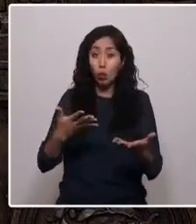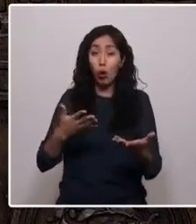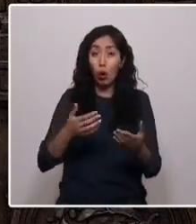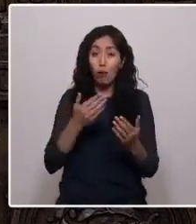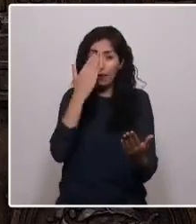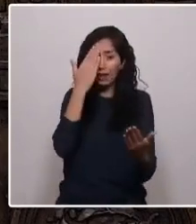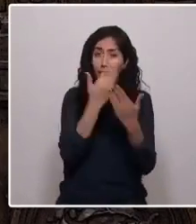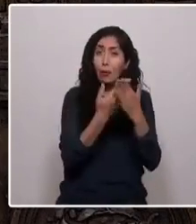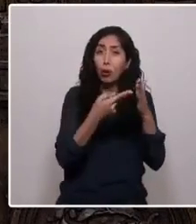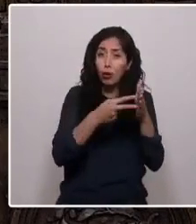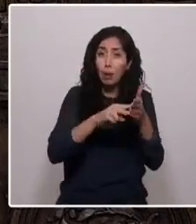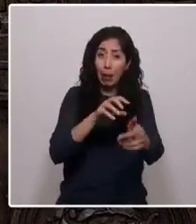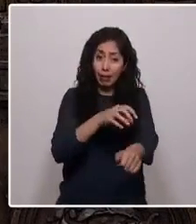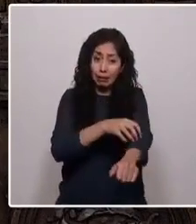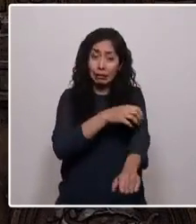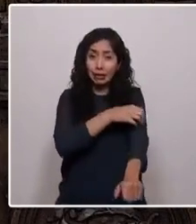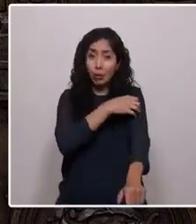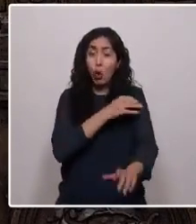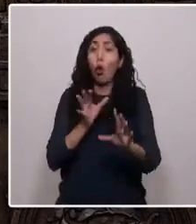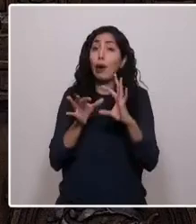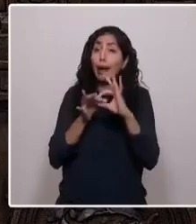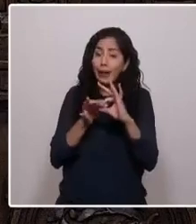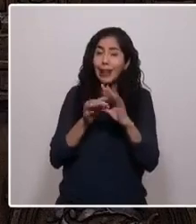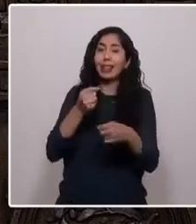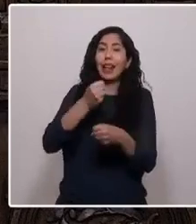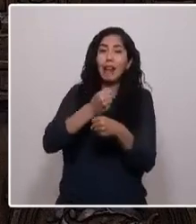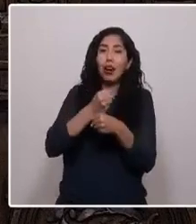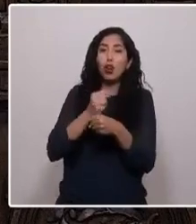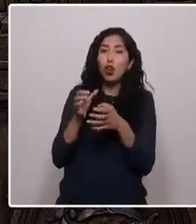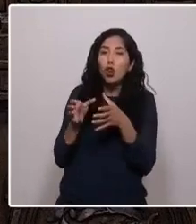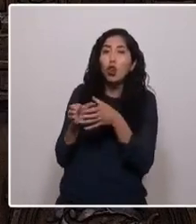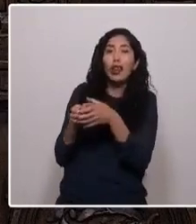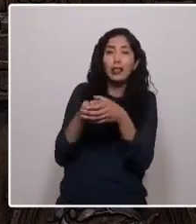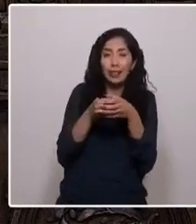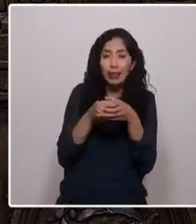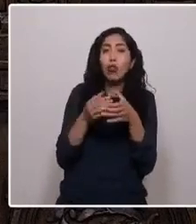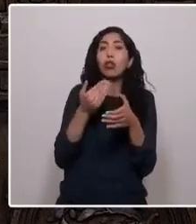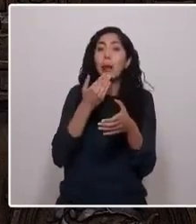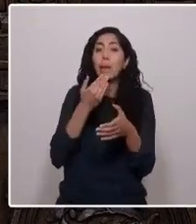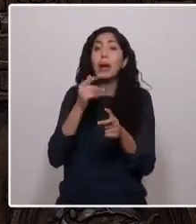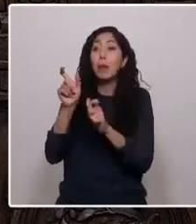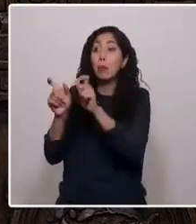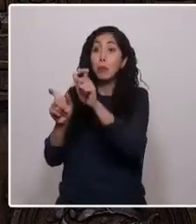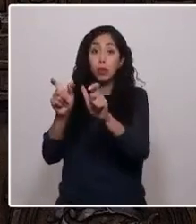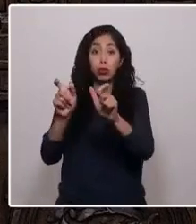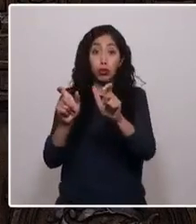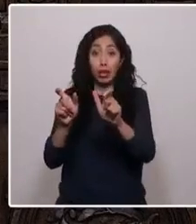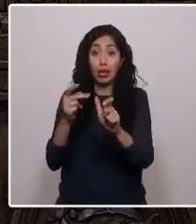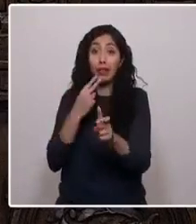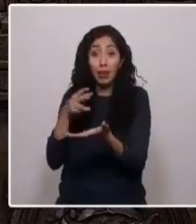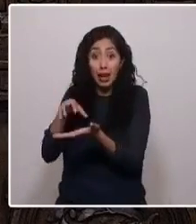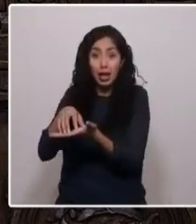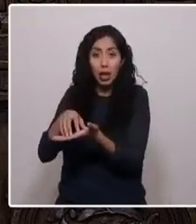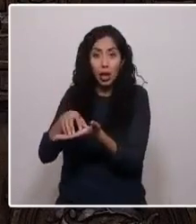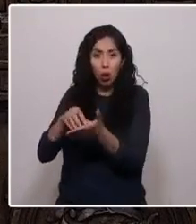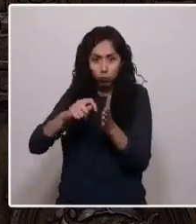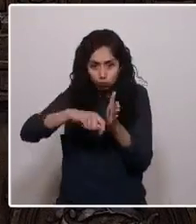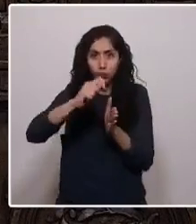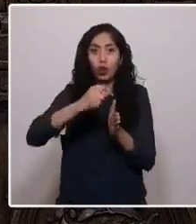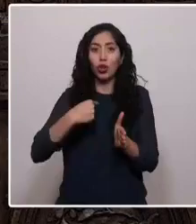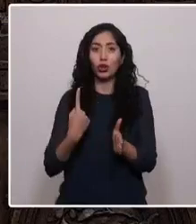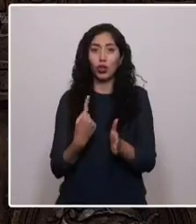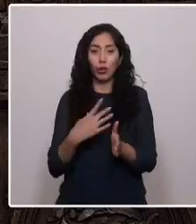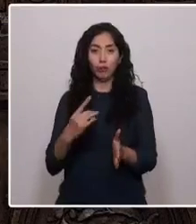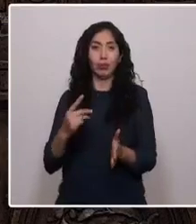gracias a nuestro trabajo colectivo y la validación de los vecinos y vecinas hoy estamos aquí el actual proceso